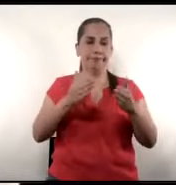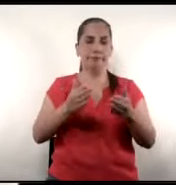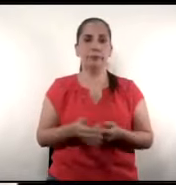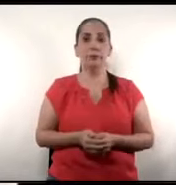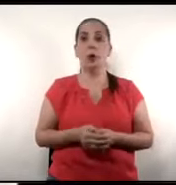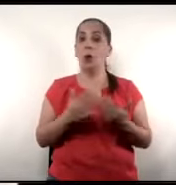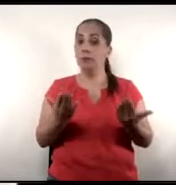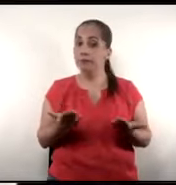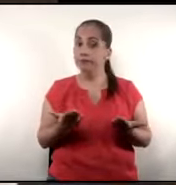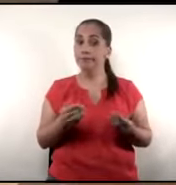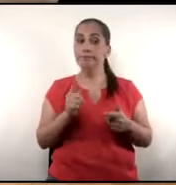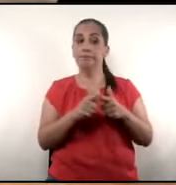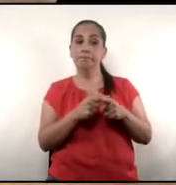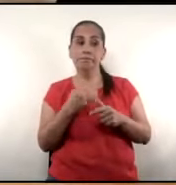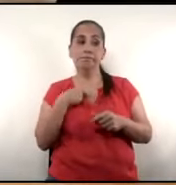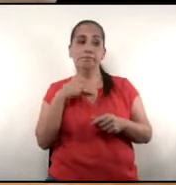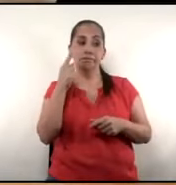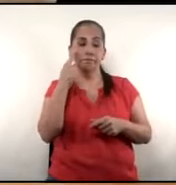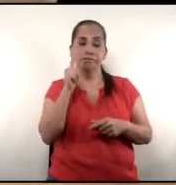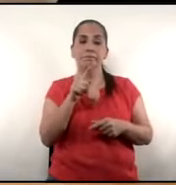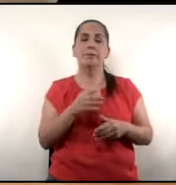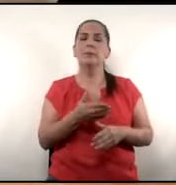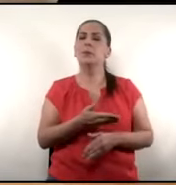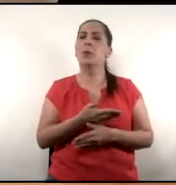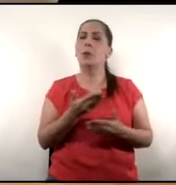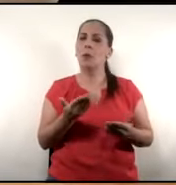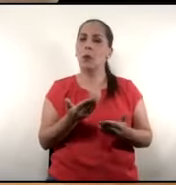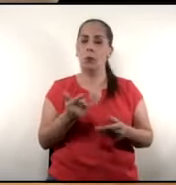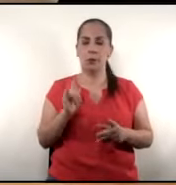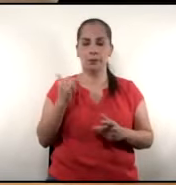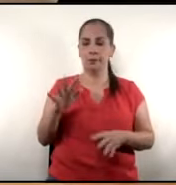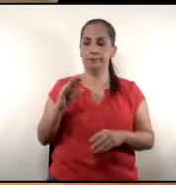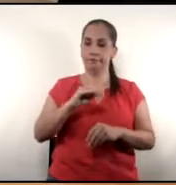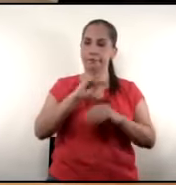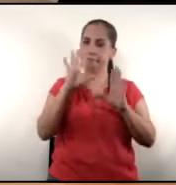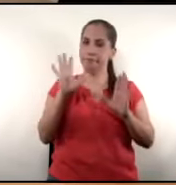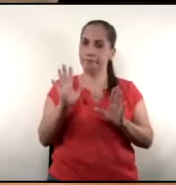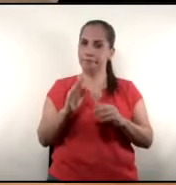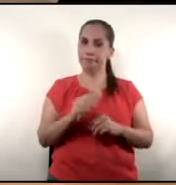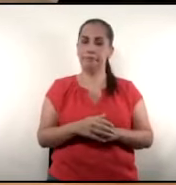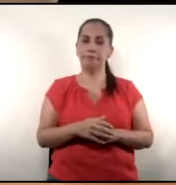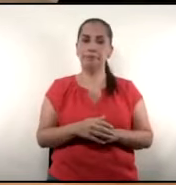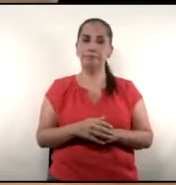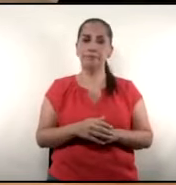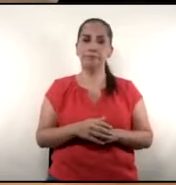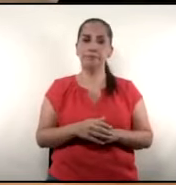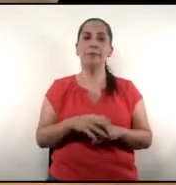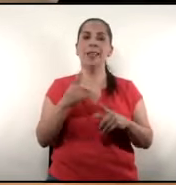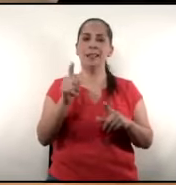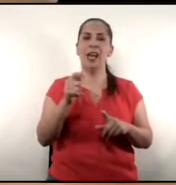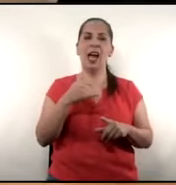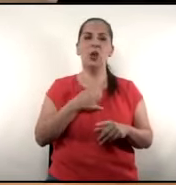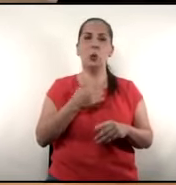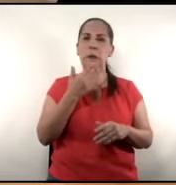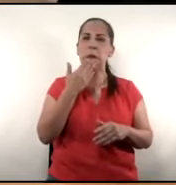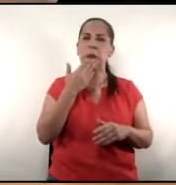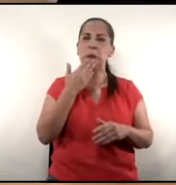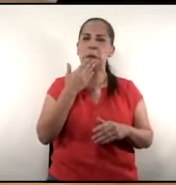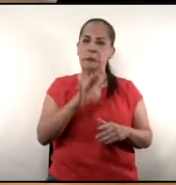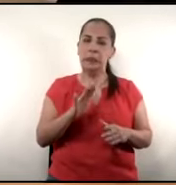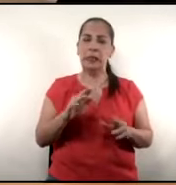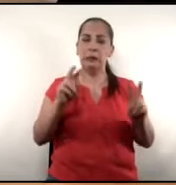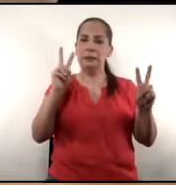cómo, precisamente de eso que usted está proponiendo. Es claro, don Eli, que hay un cáncer que se llama